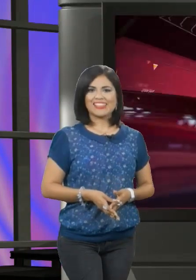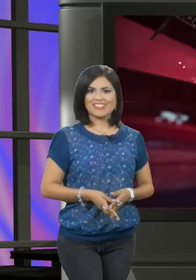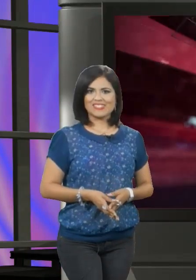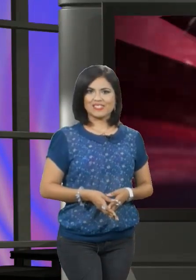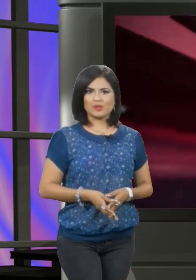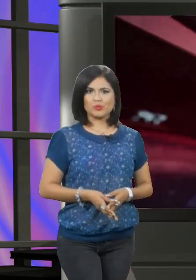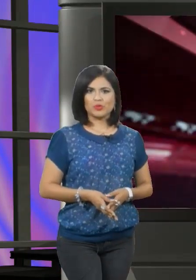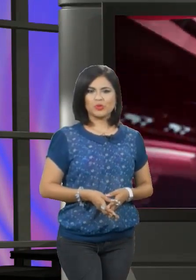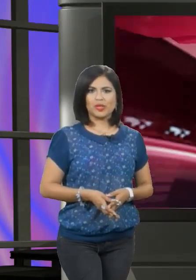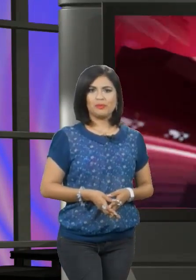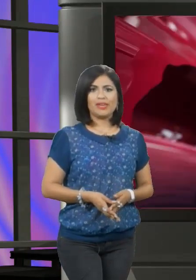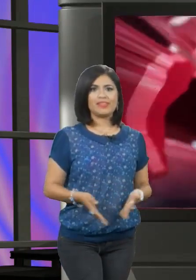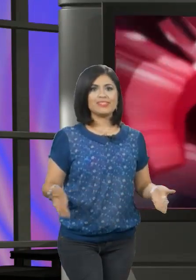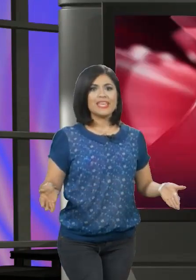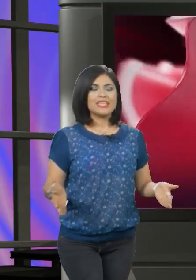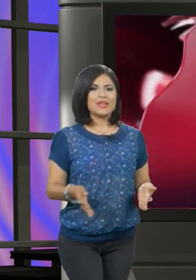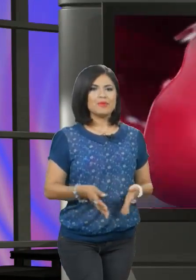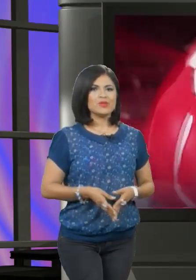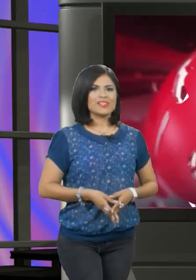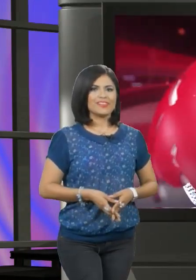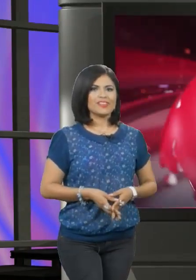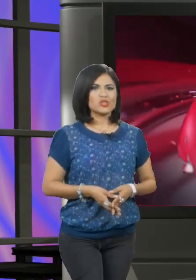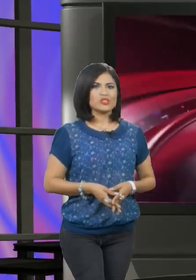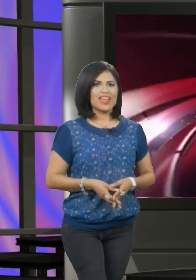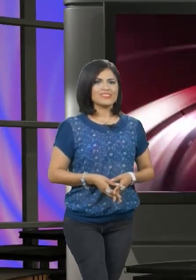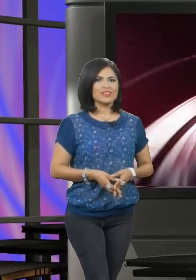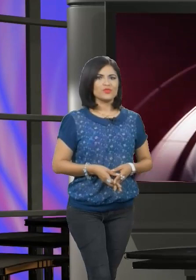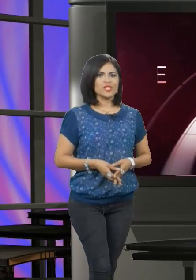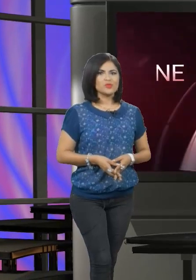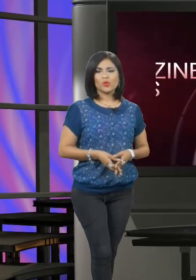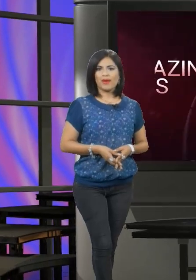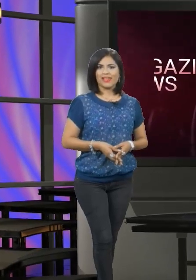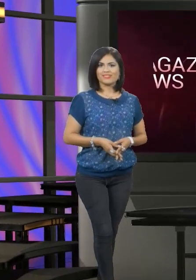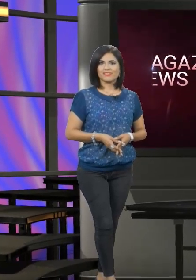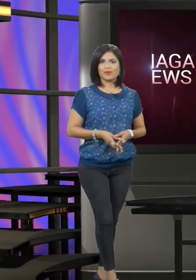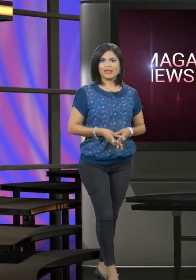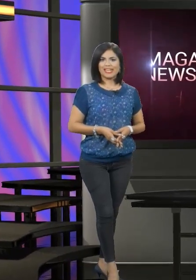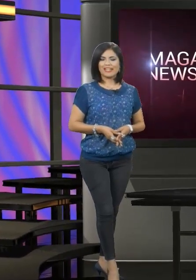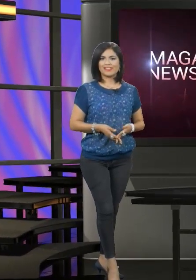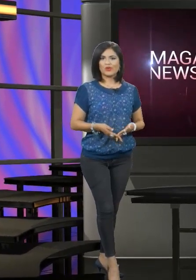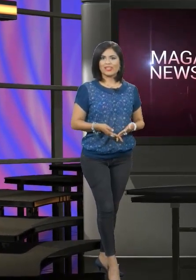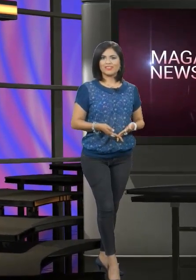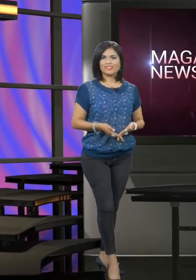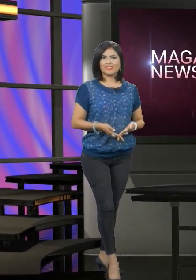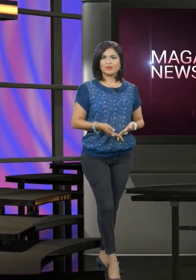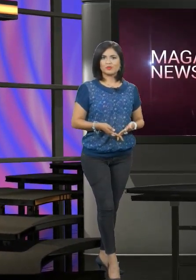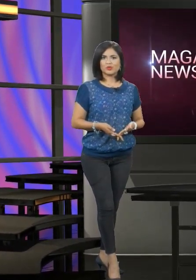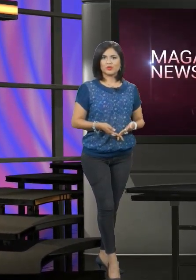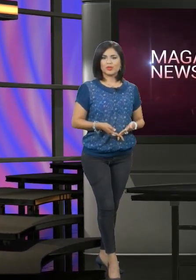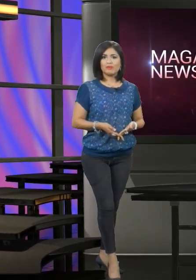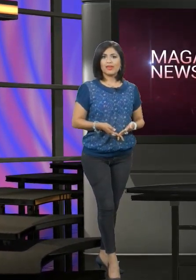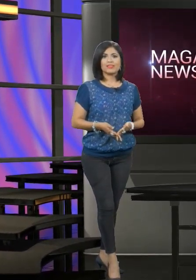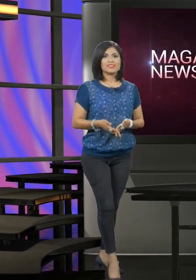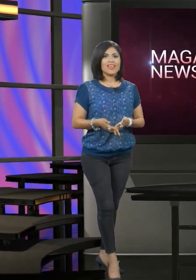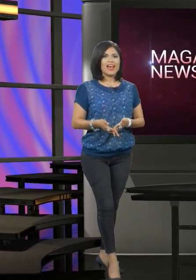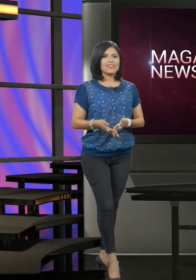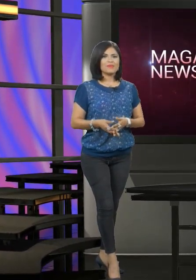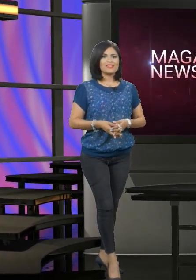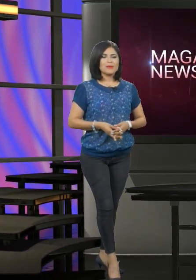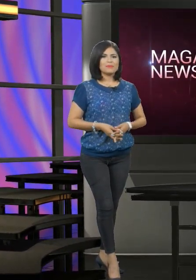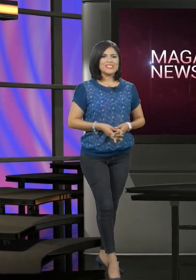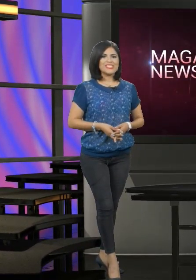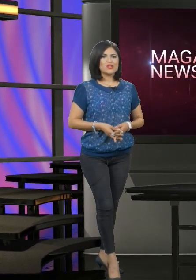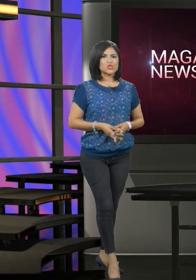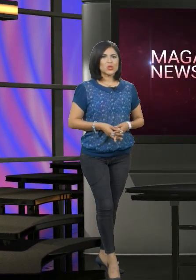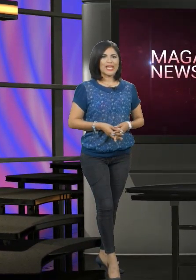portal andresesteves.mx y también nuestras redes sociales en Facebook Magazine TV Querétaro y andresesteves.mx.